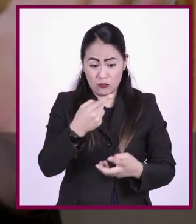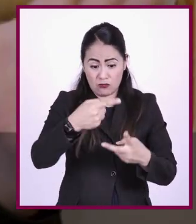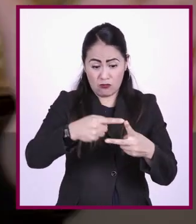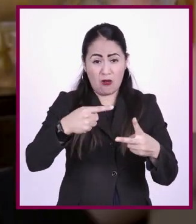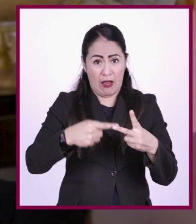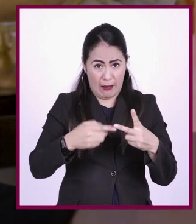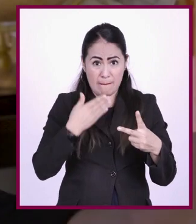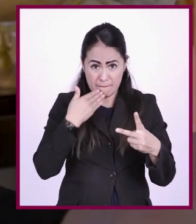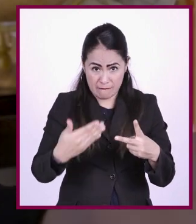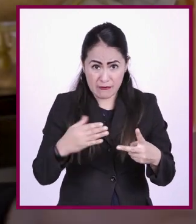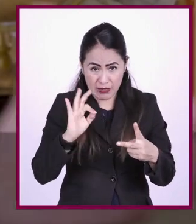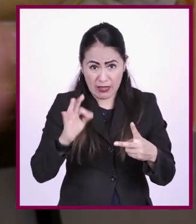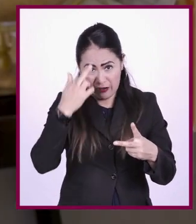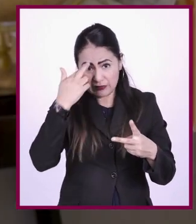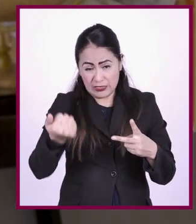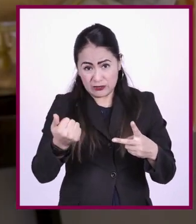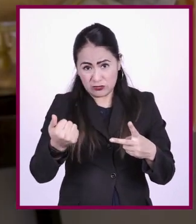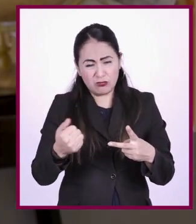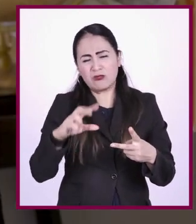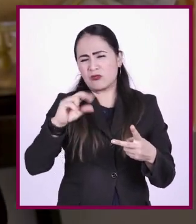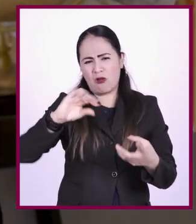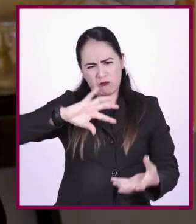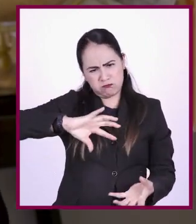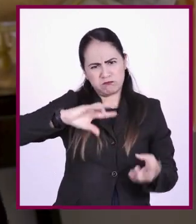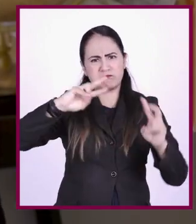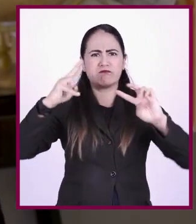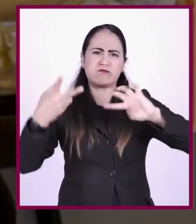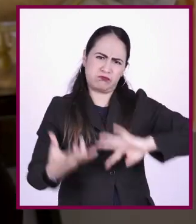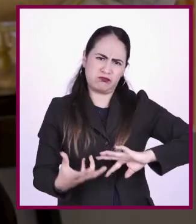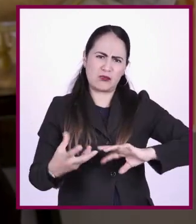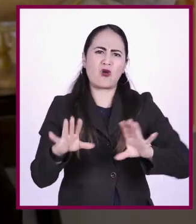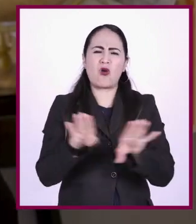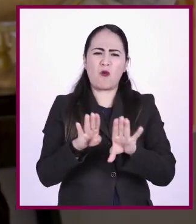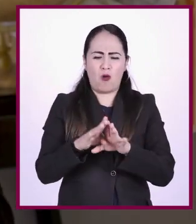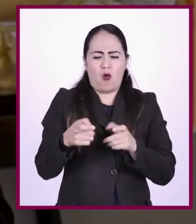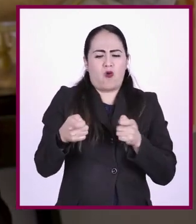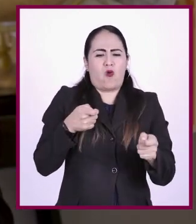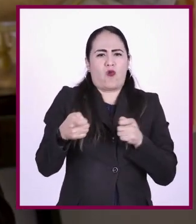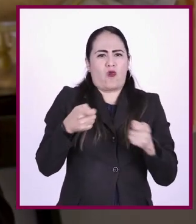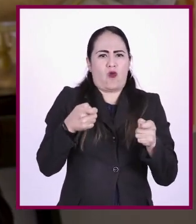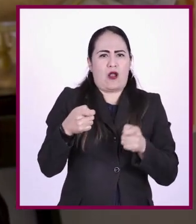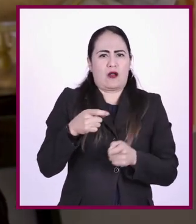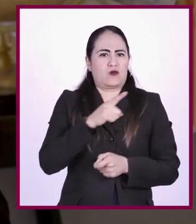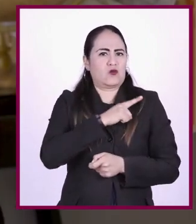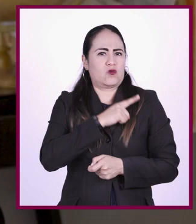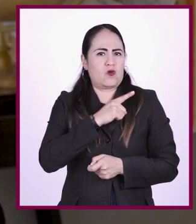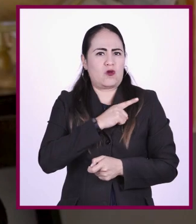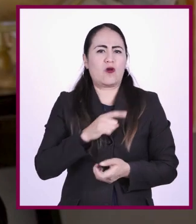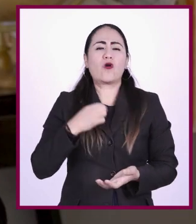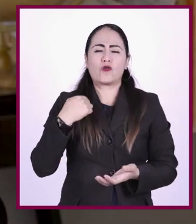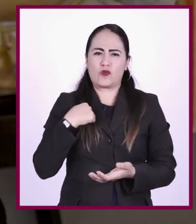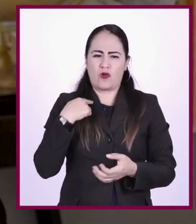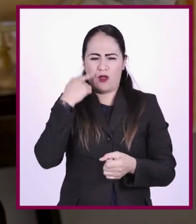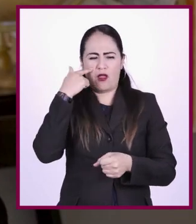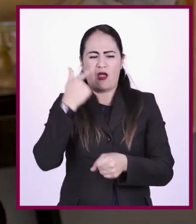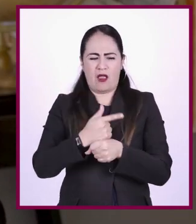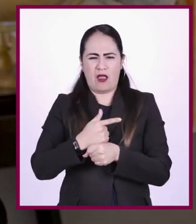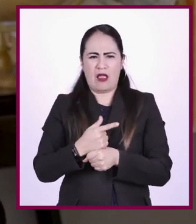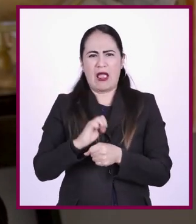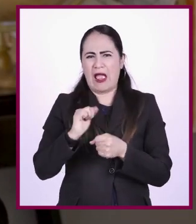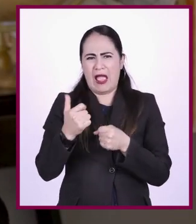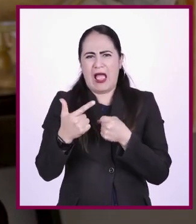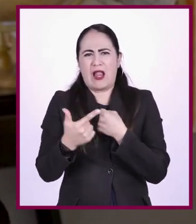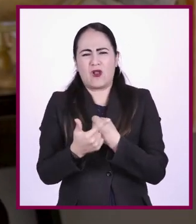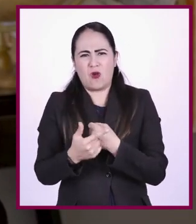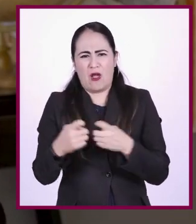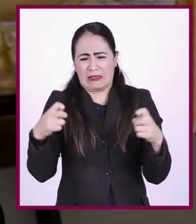tienen razón. Podemos darle un giro a todo ello con la autorregulación emocional. Yo, por ejemplo, me he dado cuenta que si algo